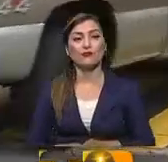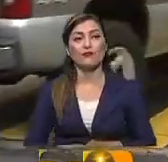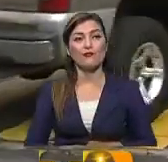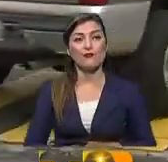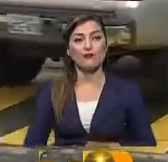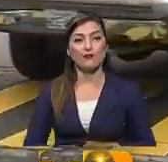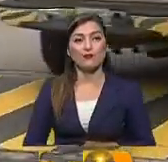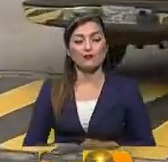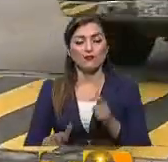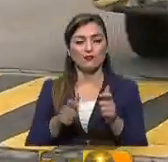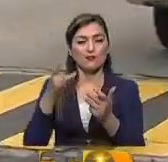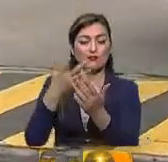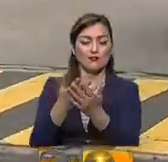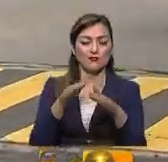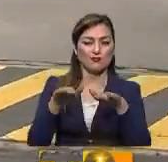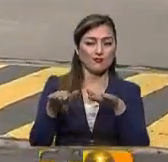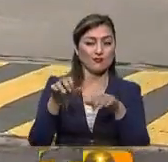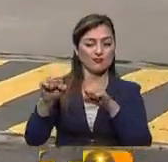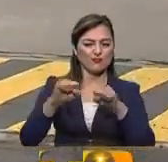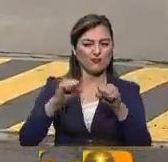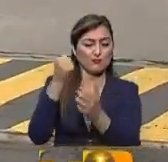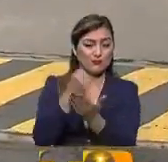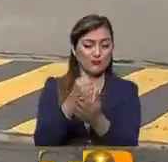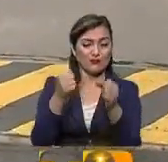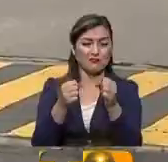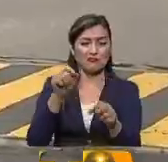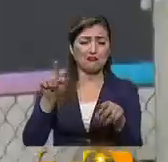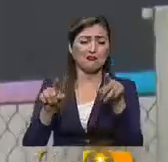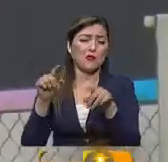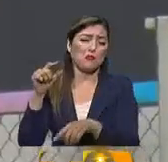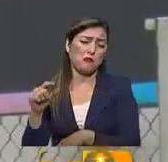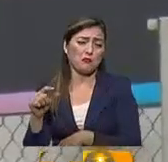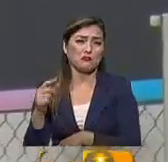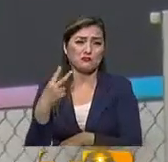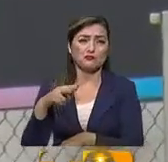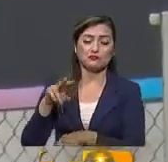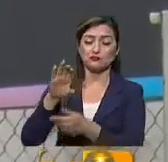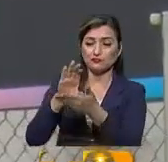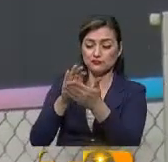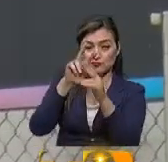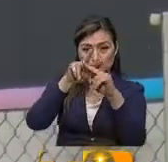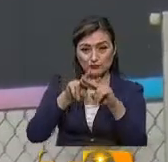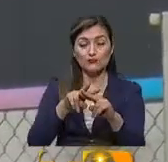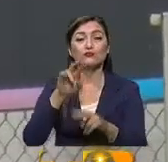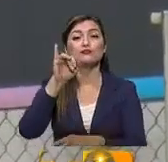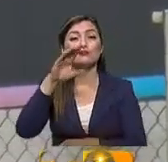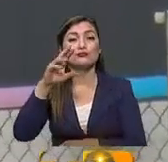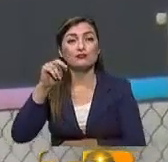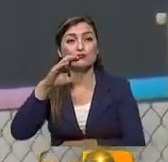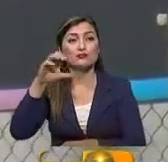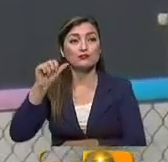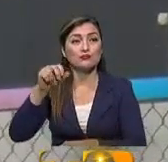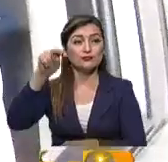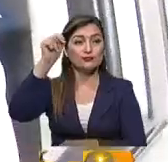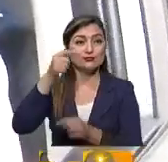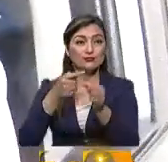Poca afluencia de ciudadanos para realizar sus trámites de matriculación y revisión vehicular encontramos en el centro de revisión del Inca, ubicado en el norte